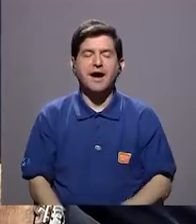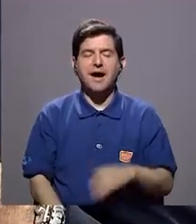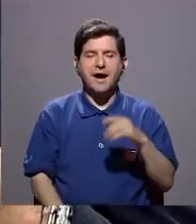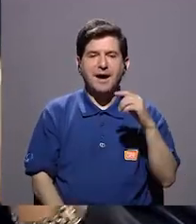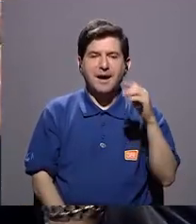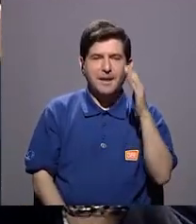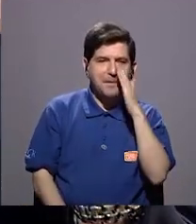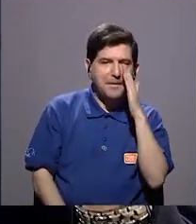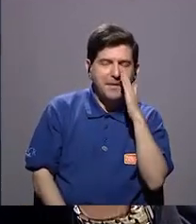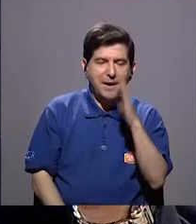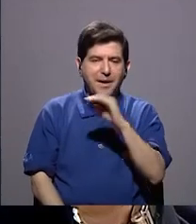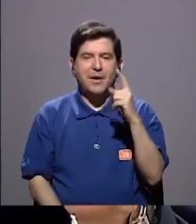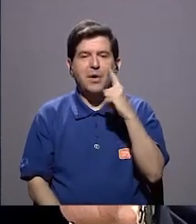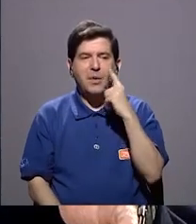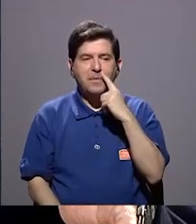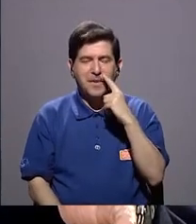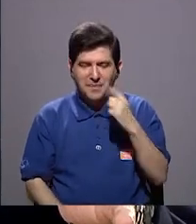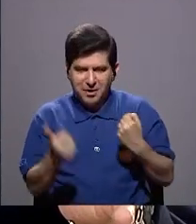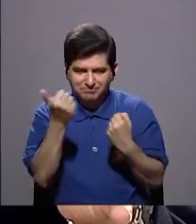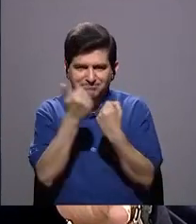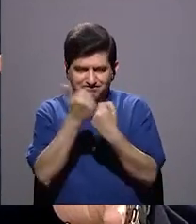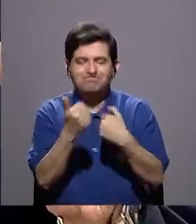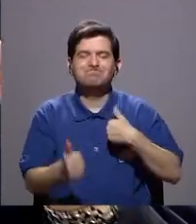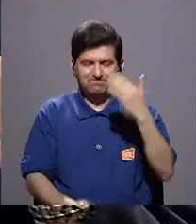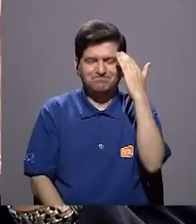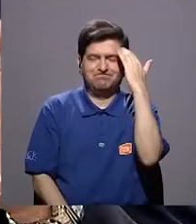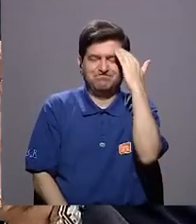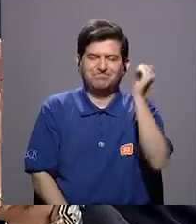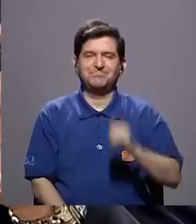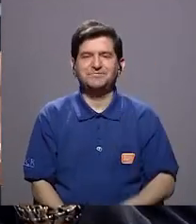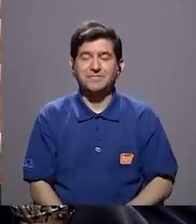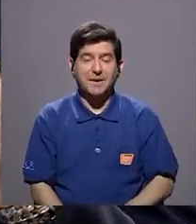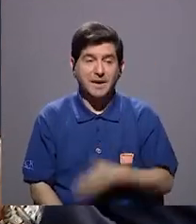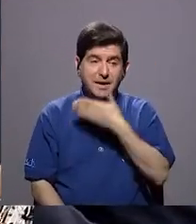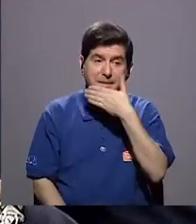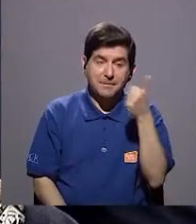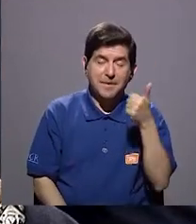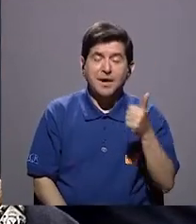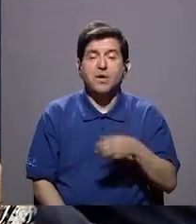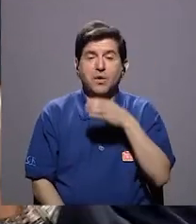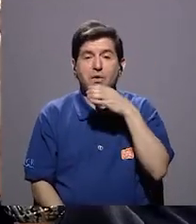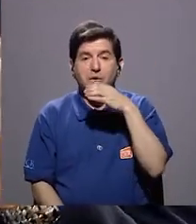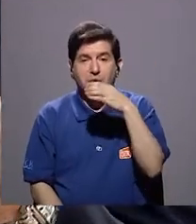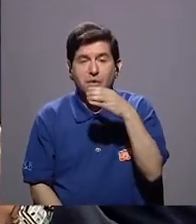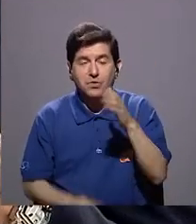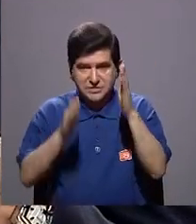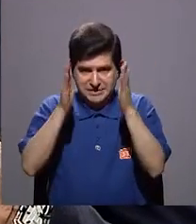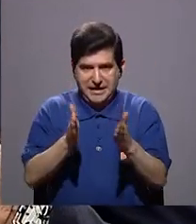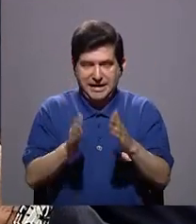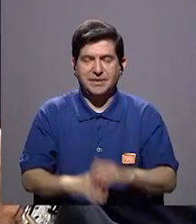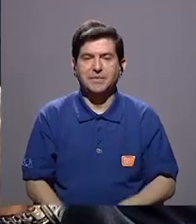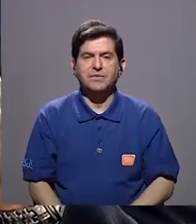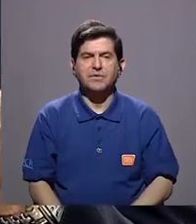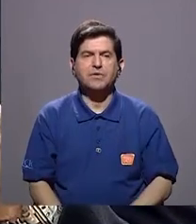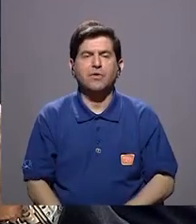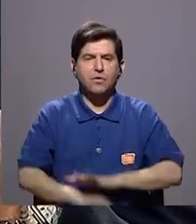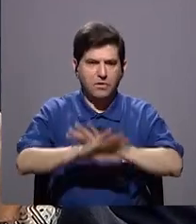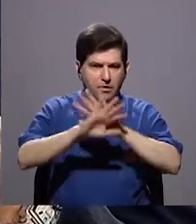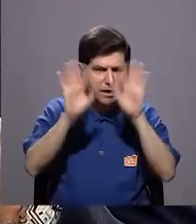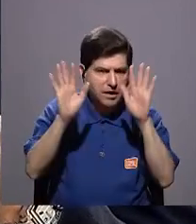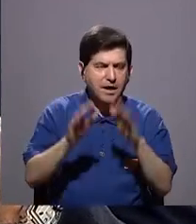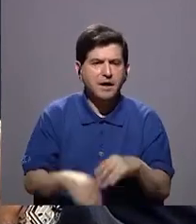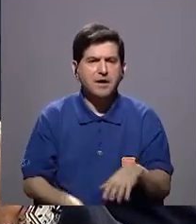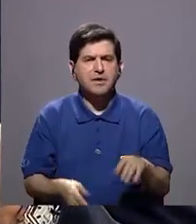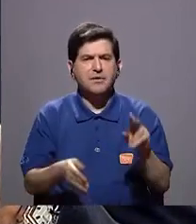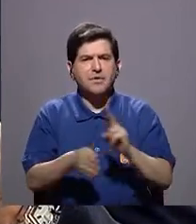contar con mi mamá y yo sé que voy a contar con mi papá, como mejores consejeros. Tiene que quedarnos claro, porque a veces